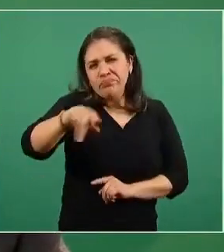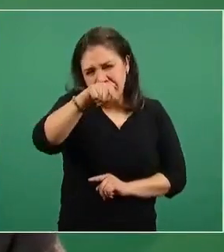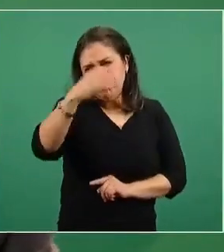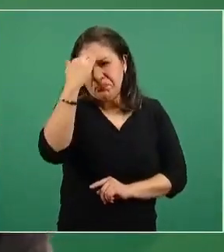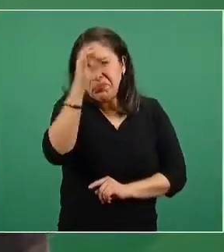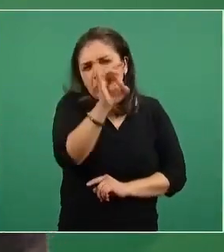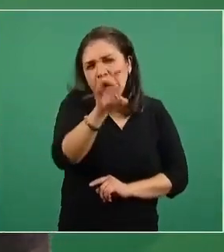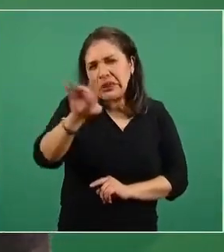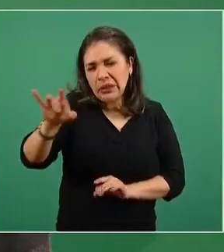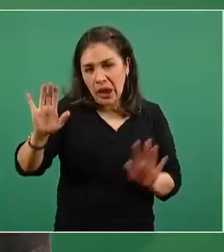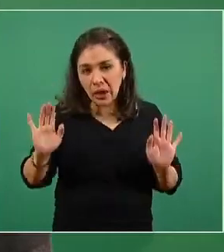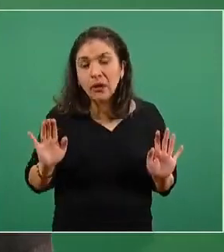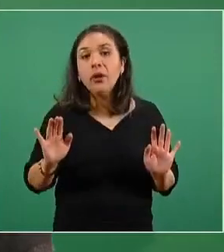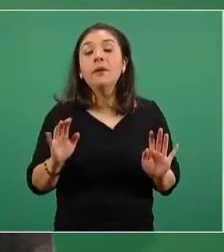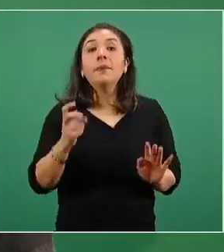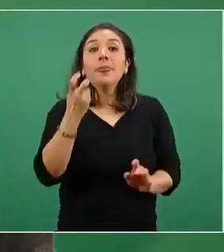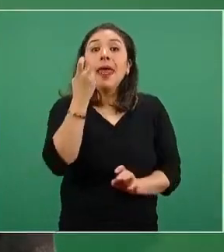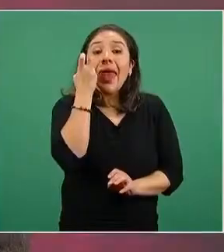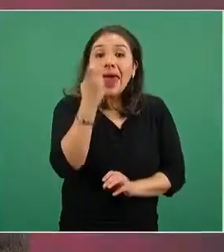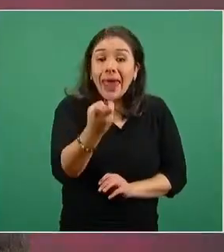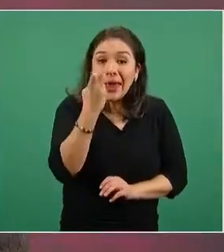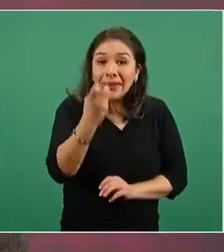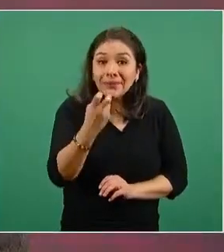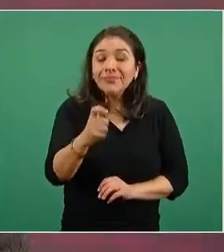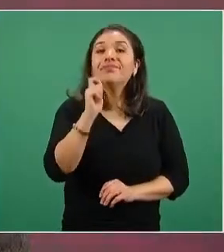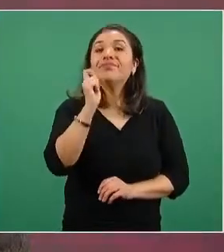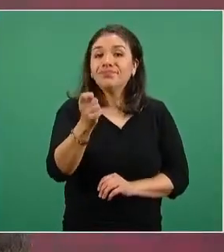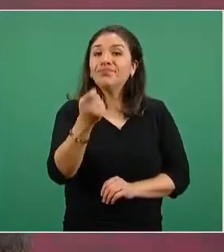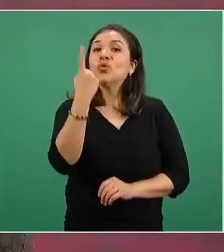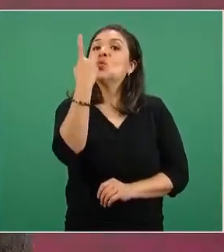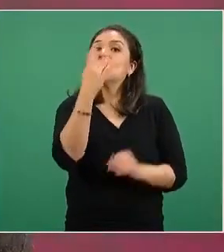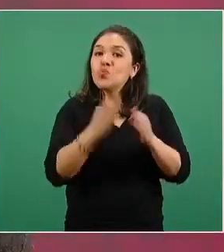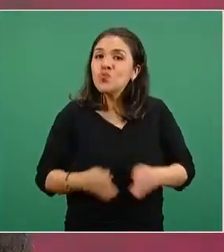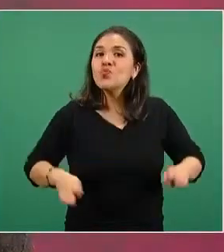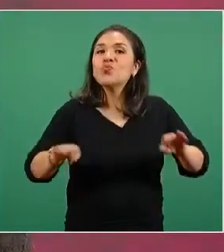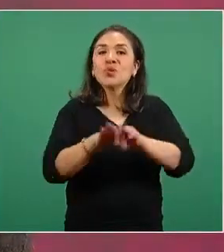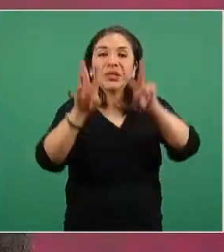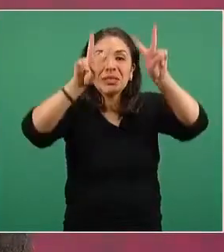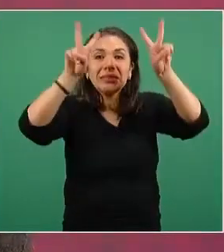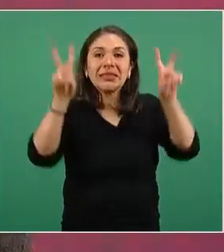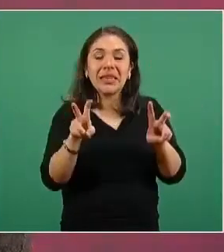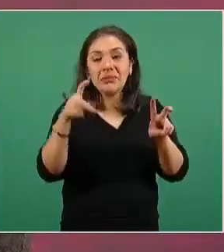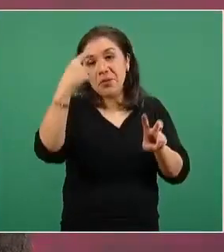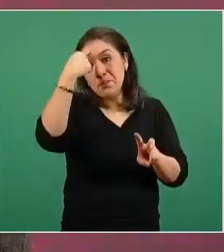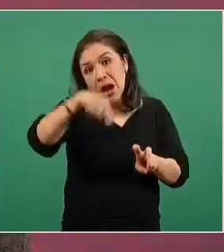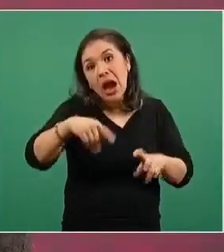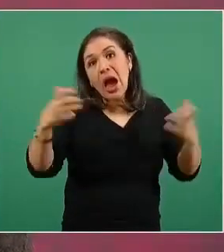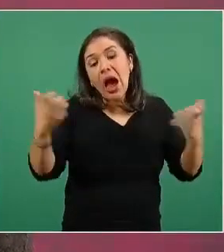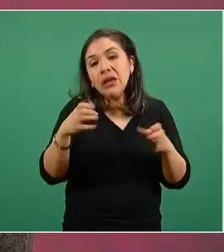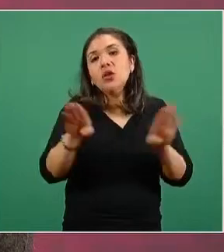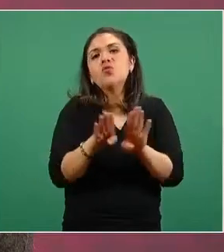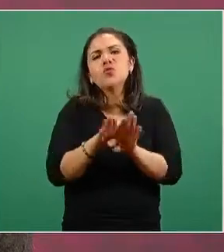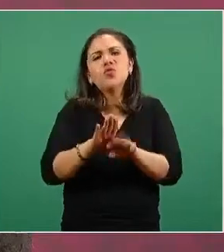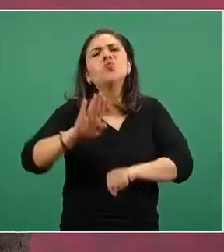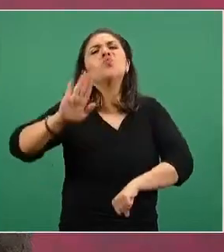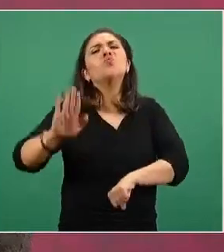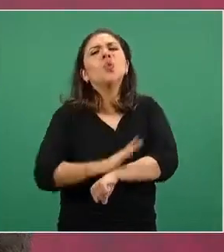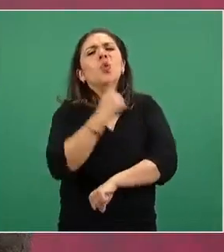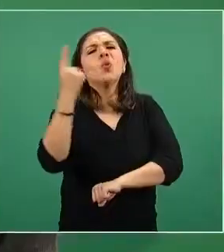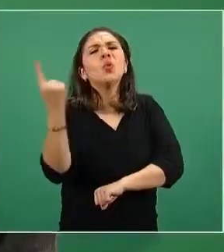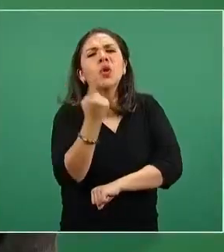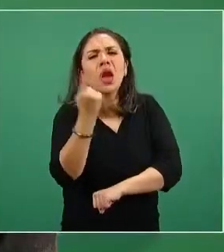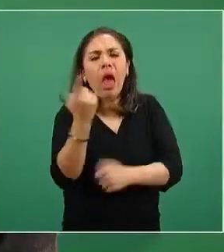conocidas, y esa es uno de los elementos cruciales de la razón por